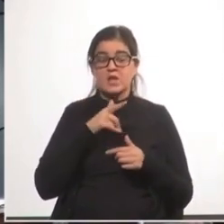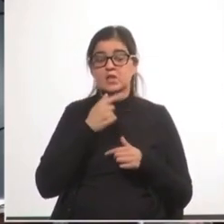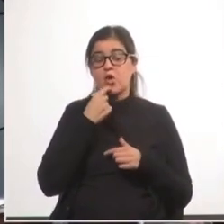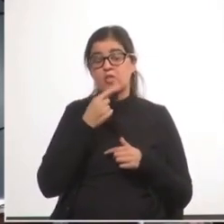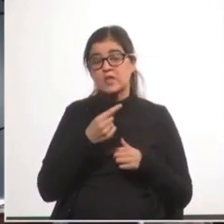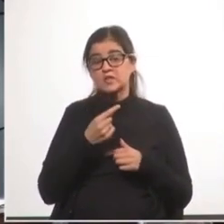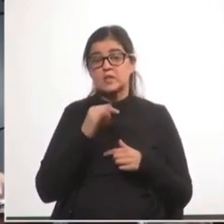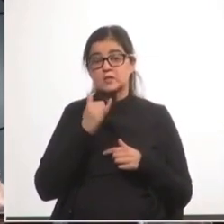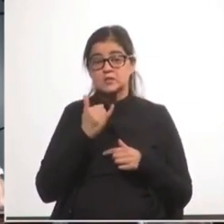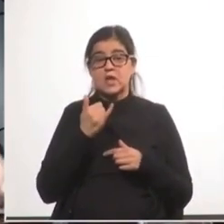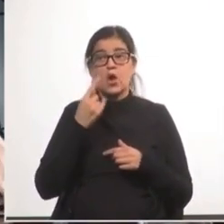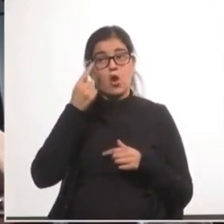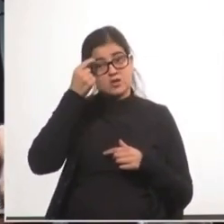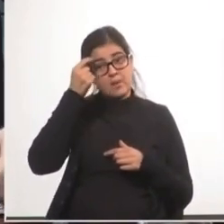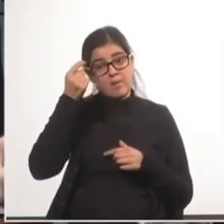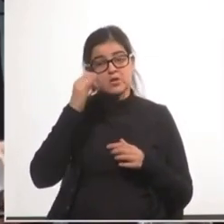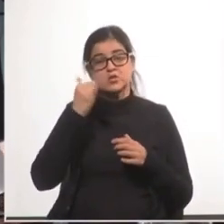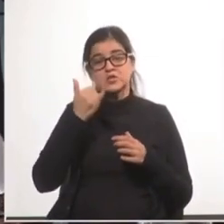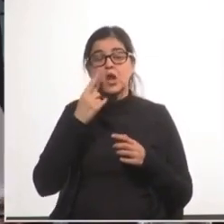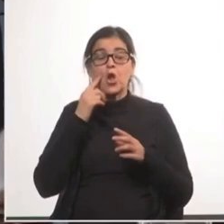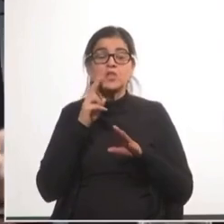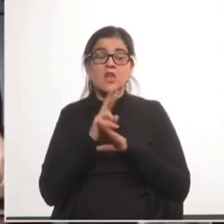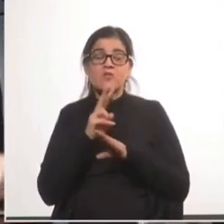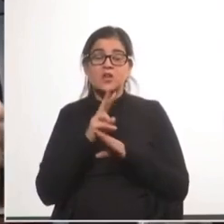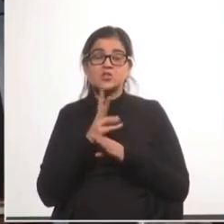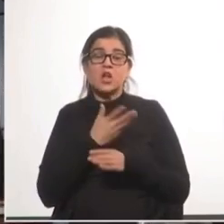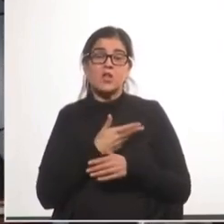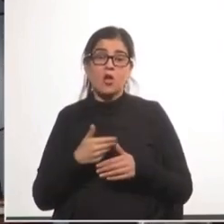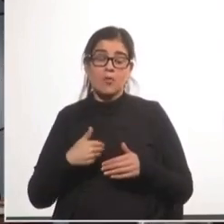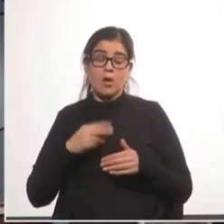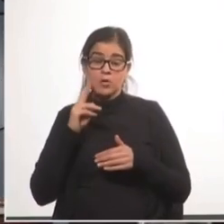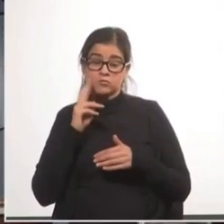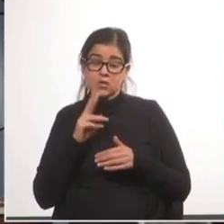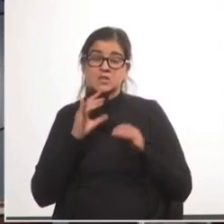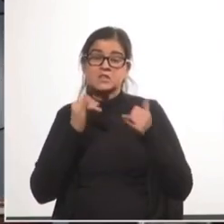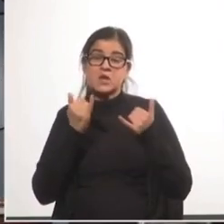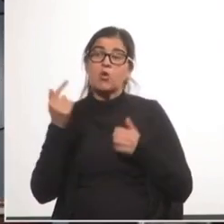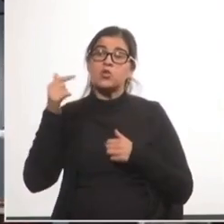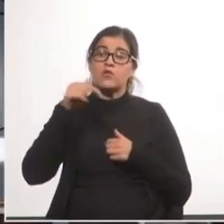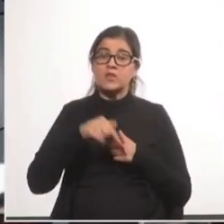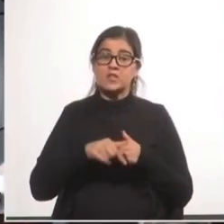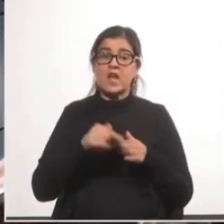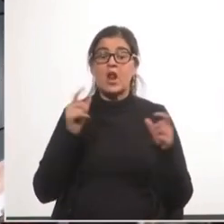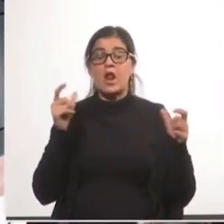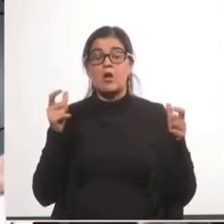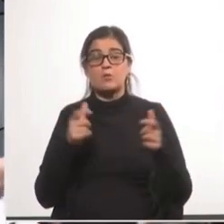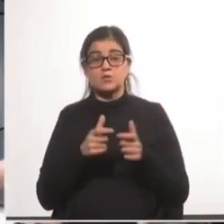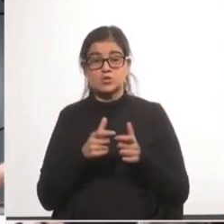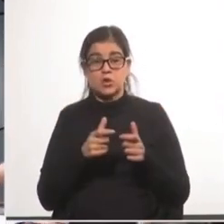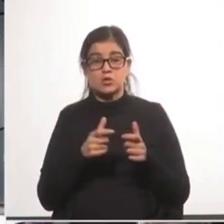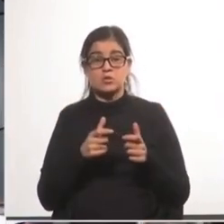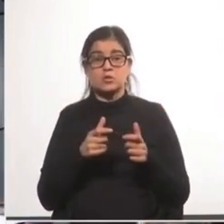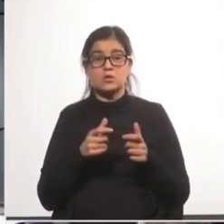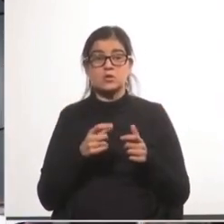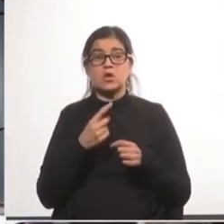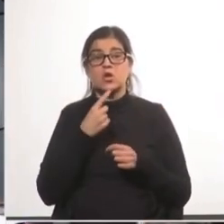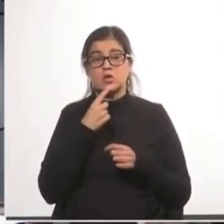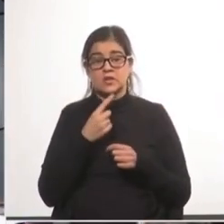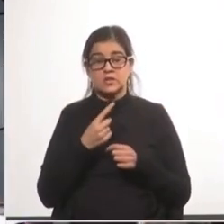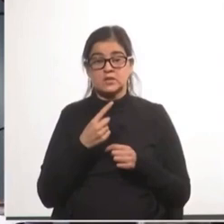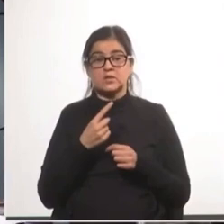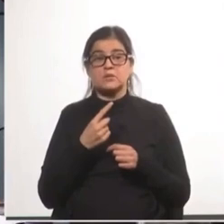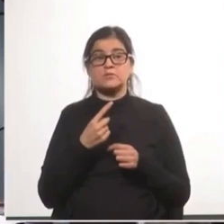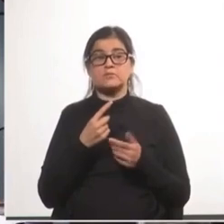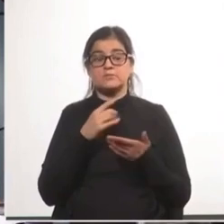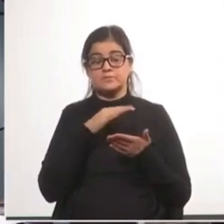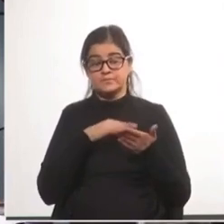dicen los expertos, los propios defensores de oficio. Cuando vinieron a la comisión, nos dicen,